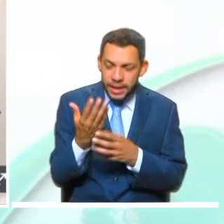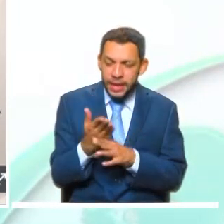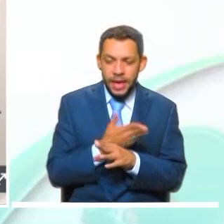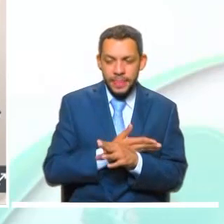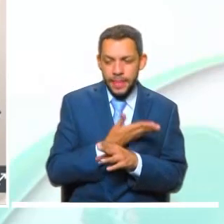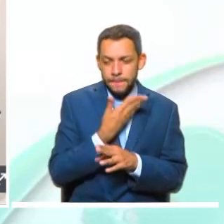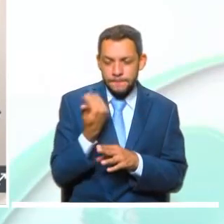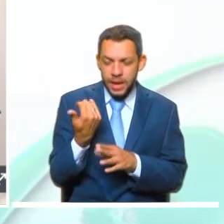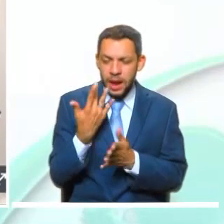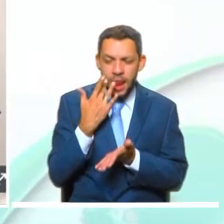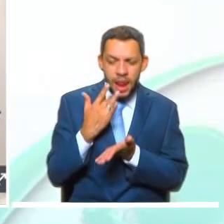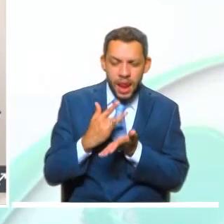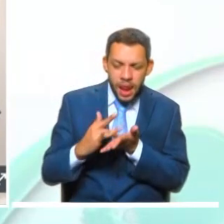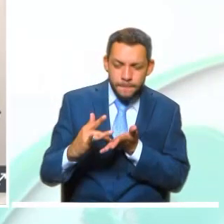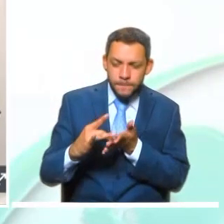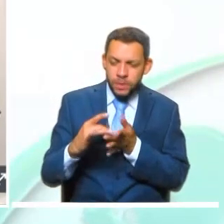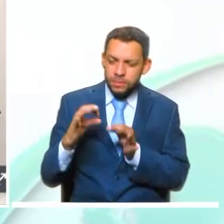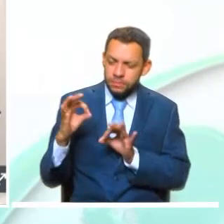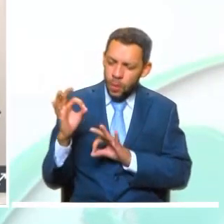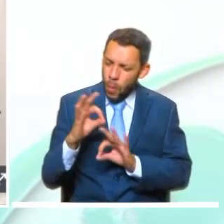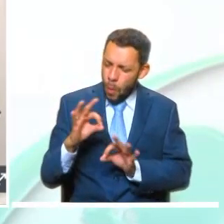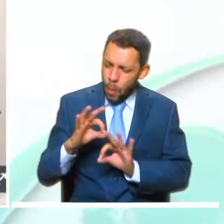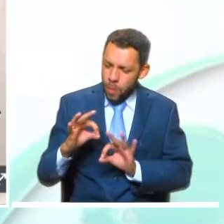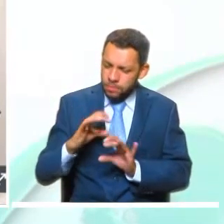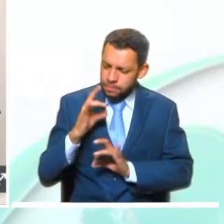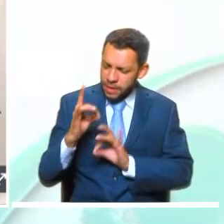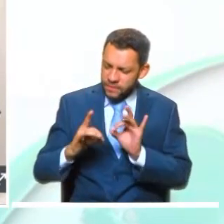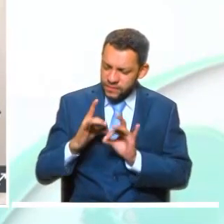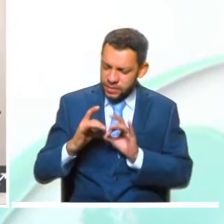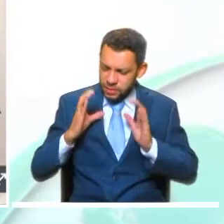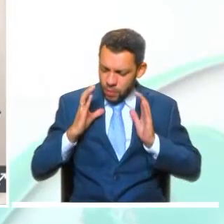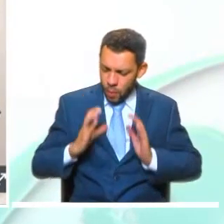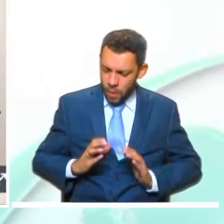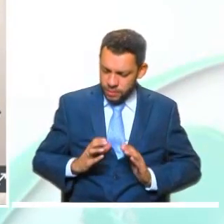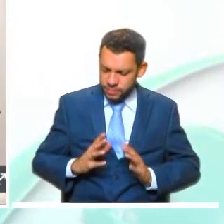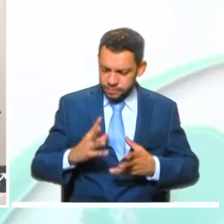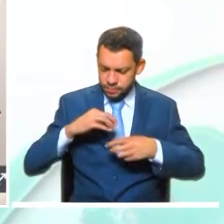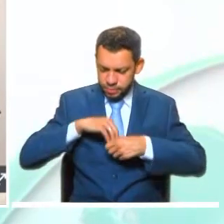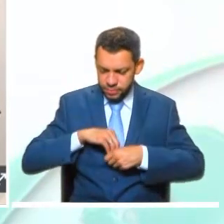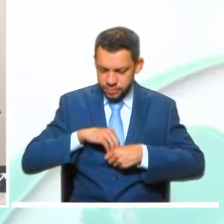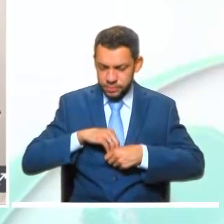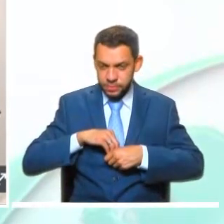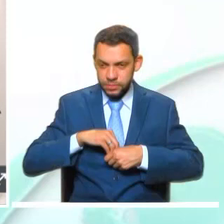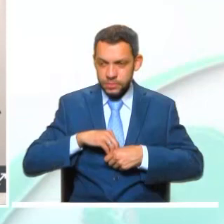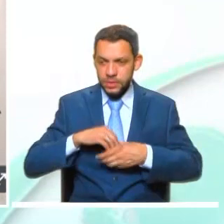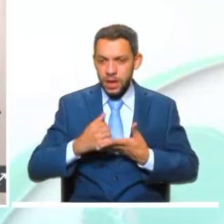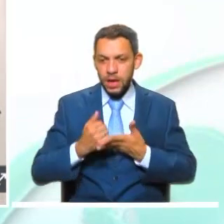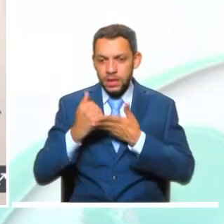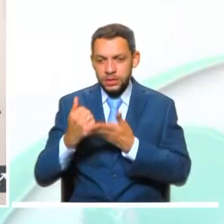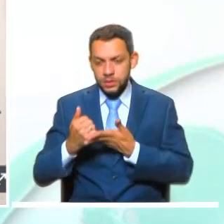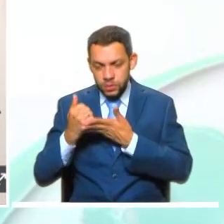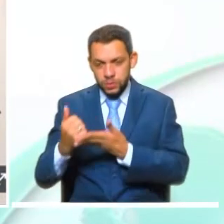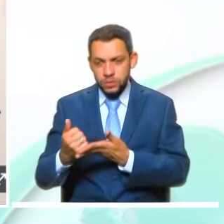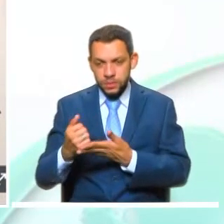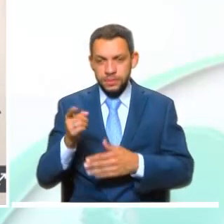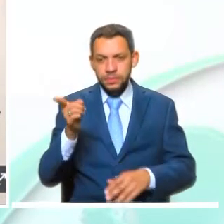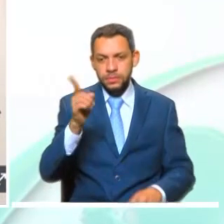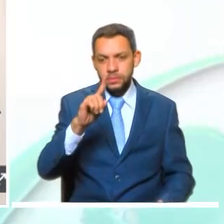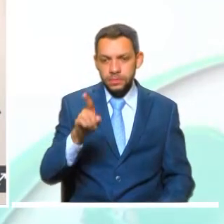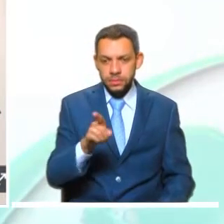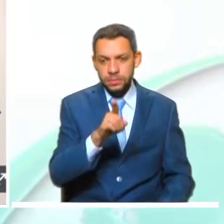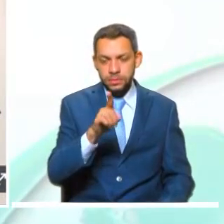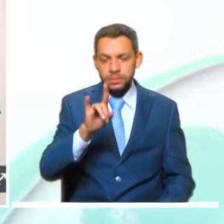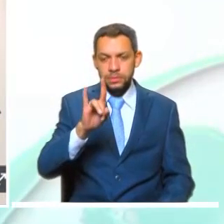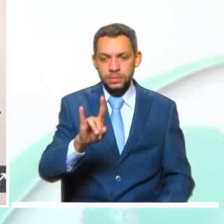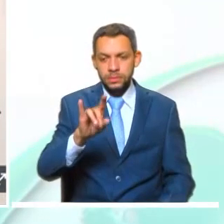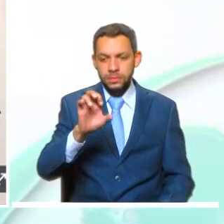de esa inflamación y la ayuda con las terapias consuelo a qué va esto nosotros nos vimos en la necesidad